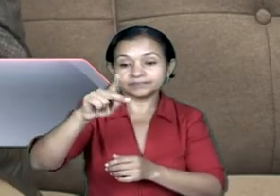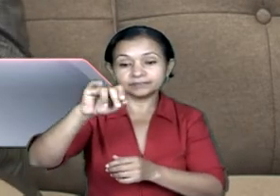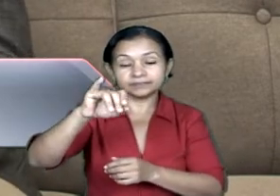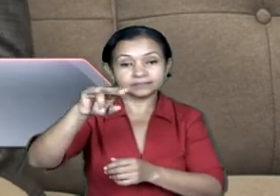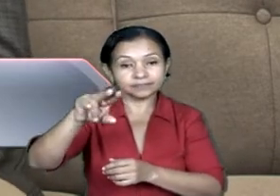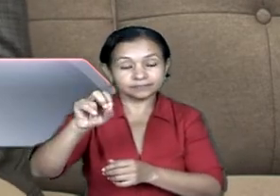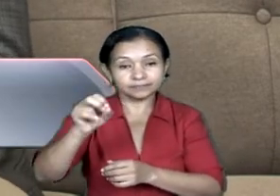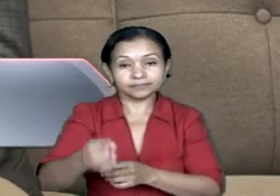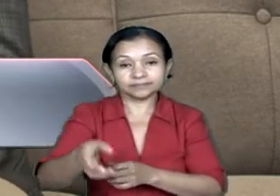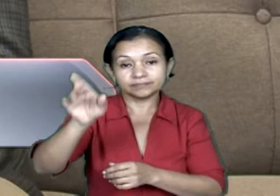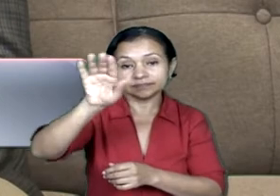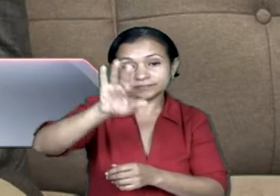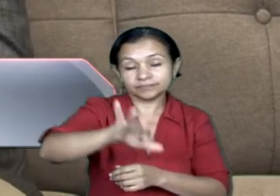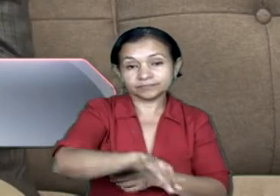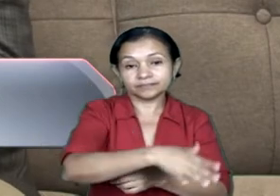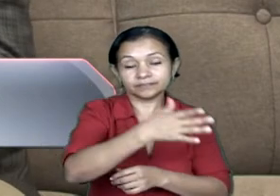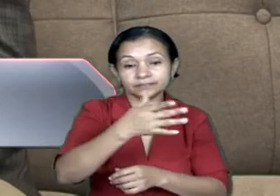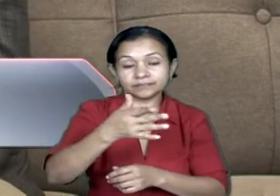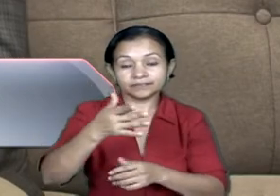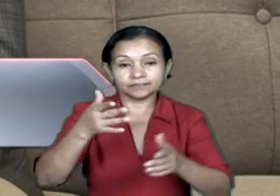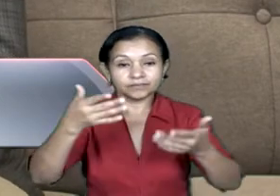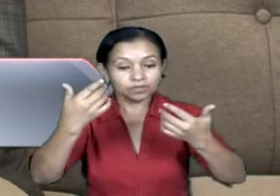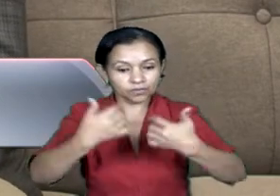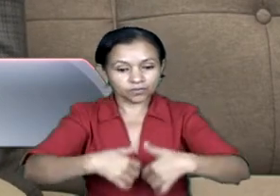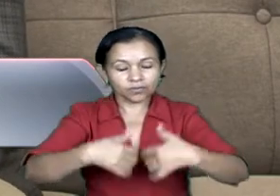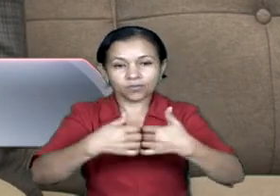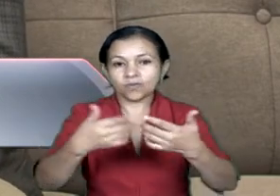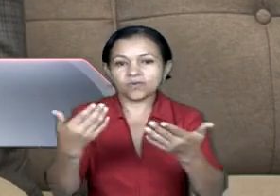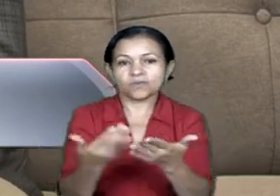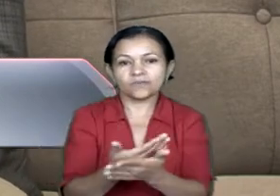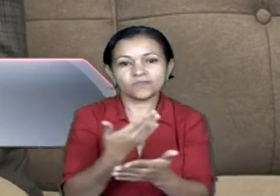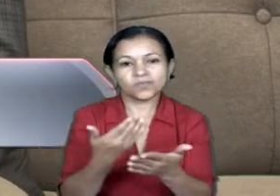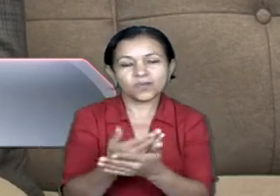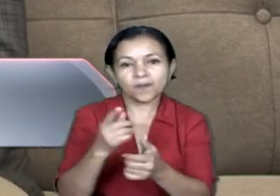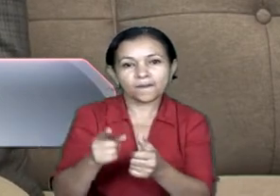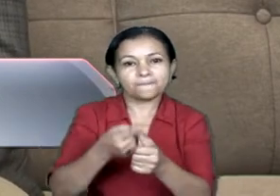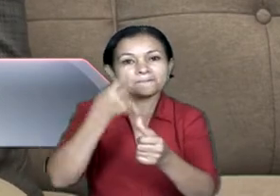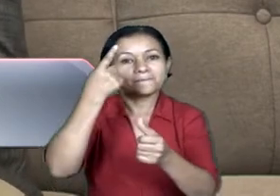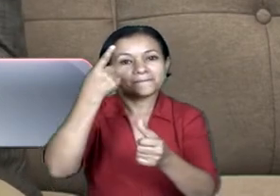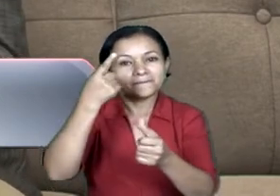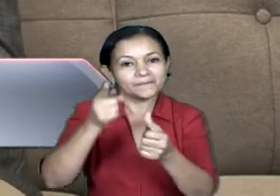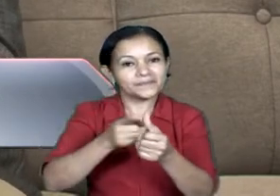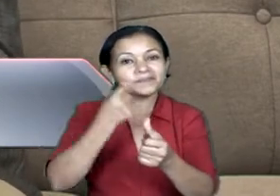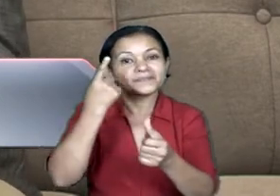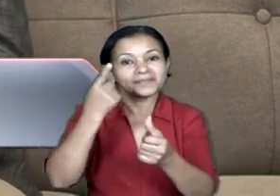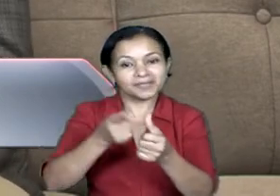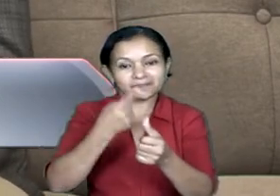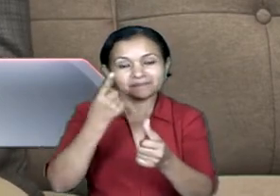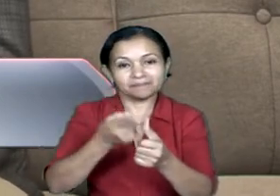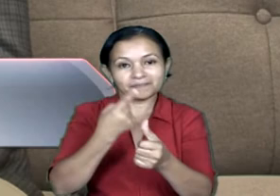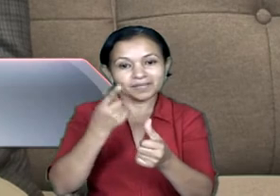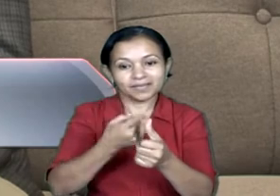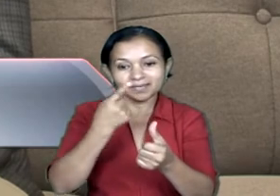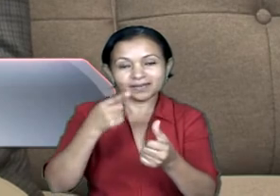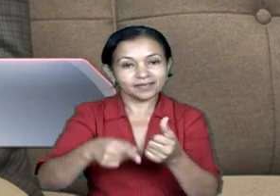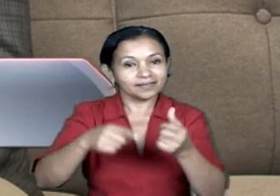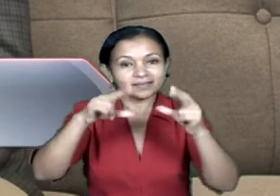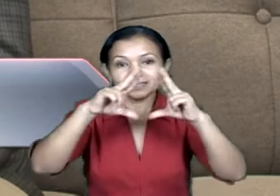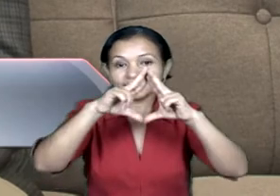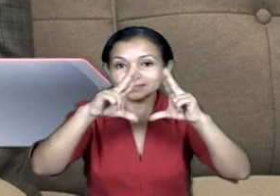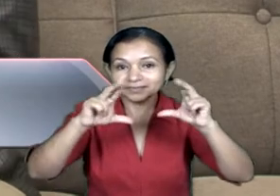inaugurar una planta nueva. Es la primera planta de ese género, ¿no? Me dijo